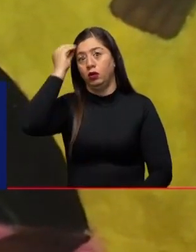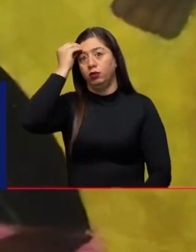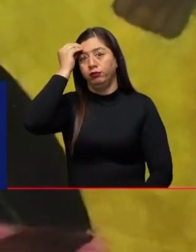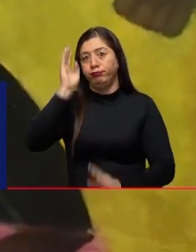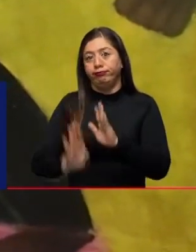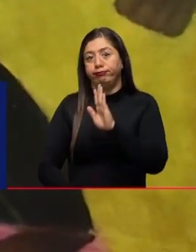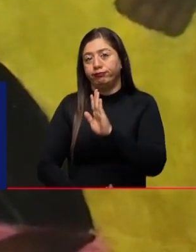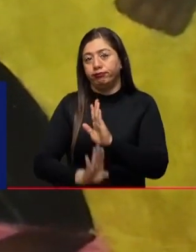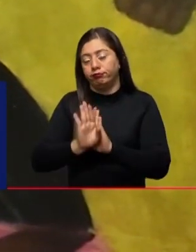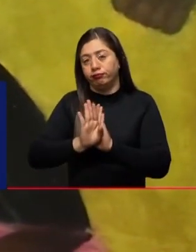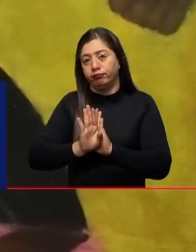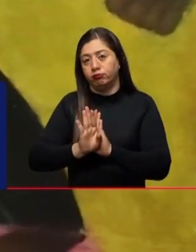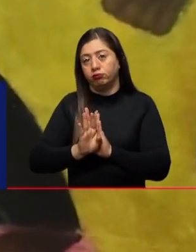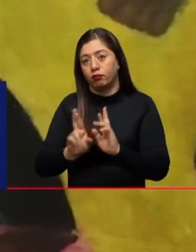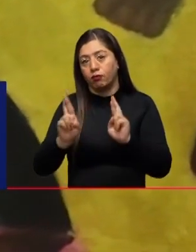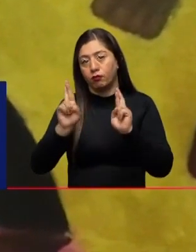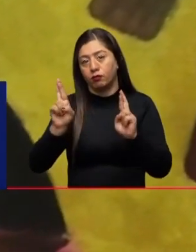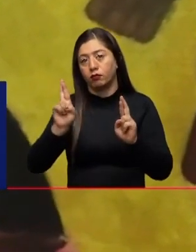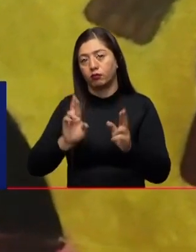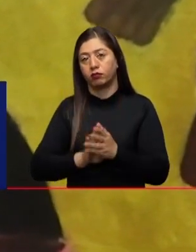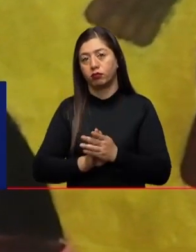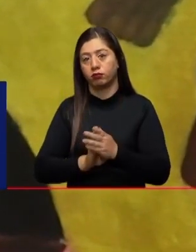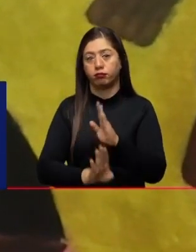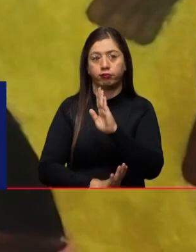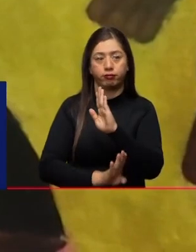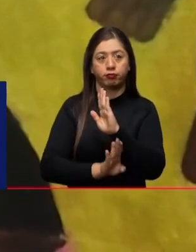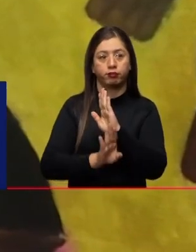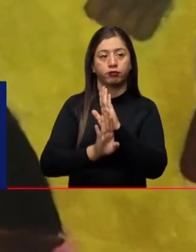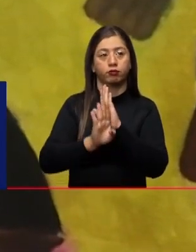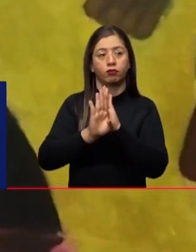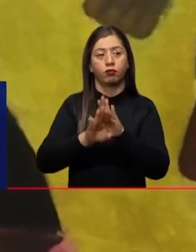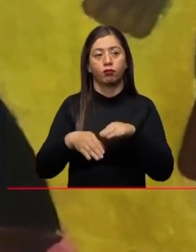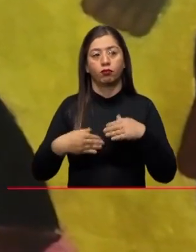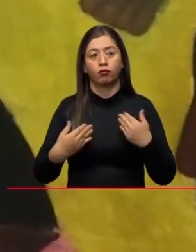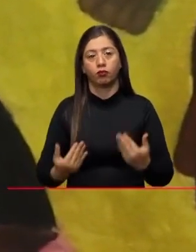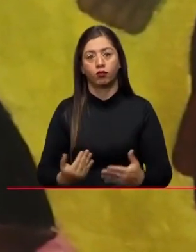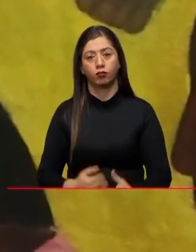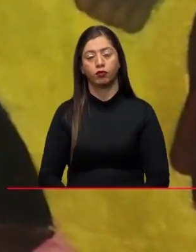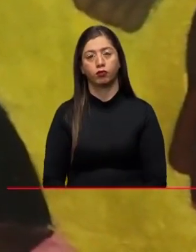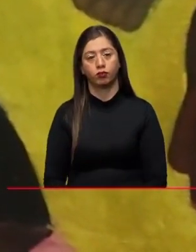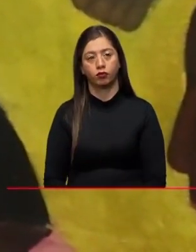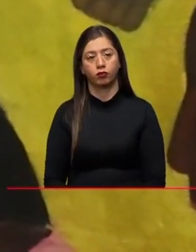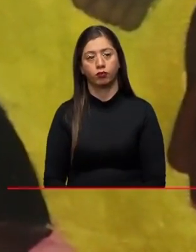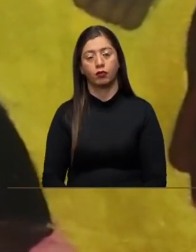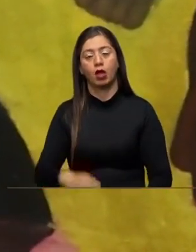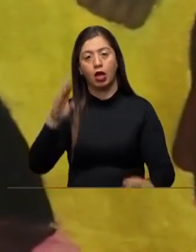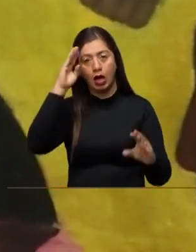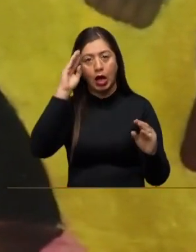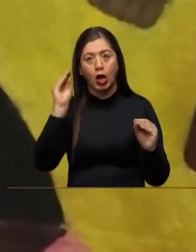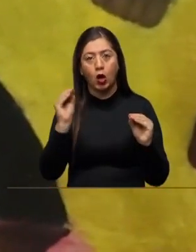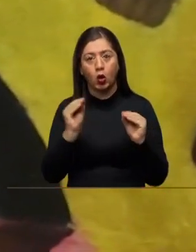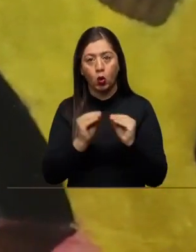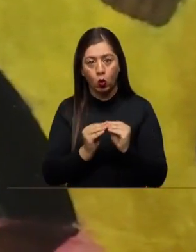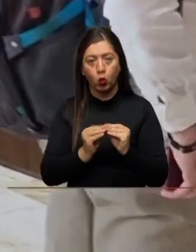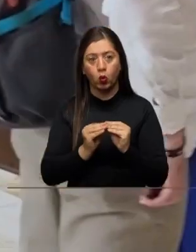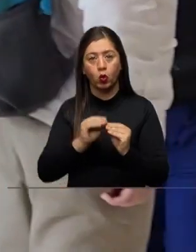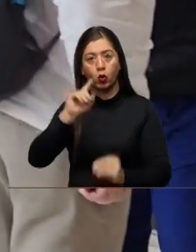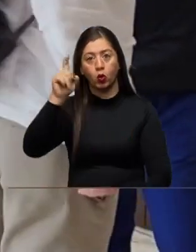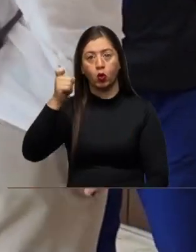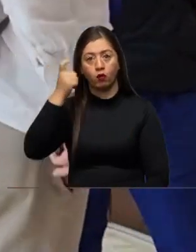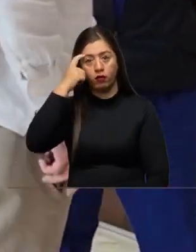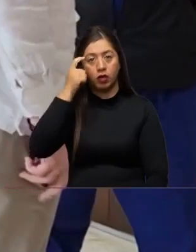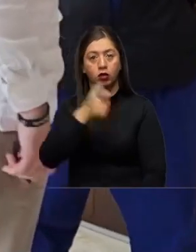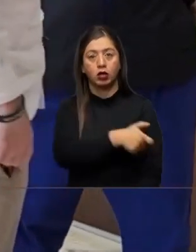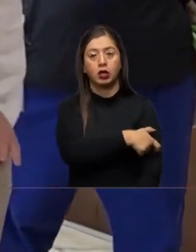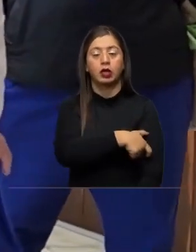avanzar. Y avanzar no solamente en los acuerdos gobierno